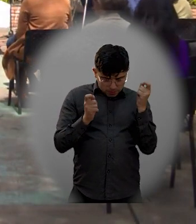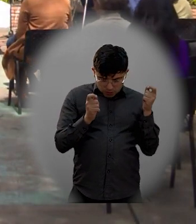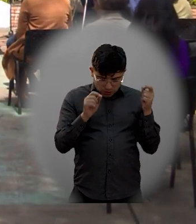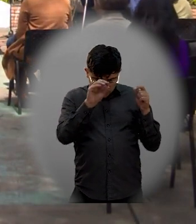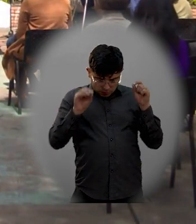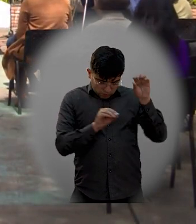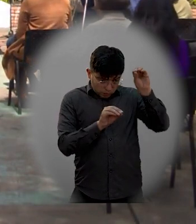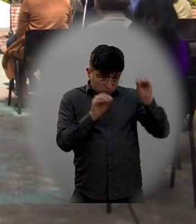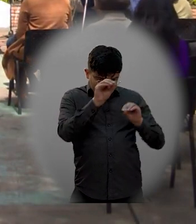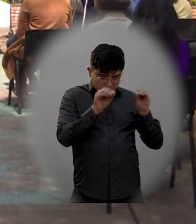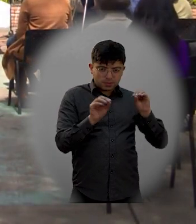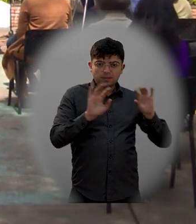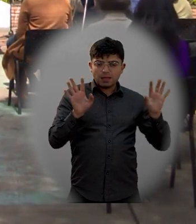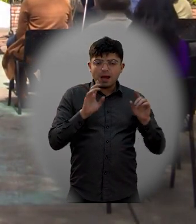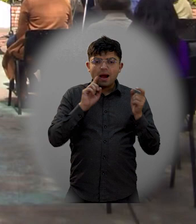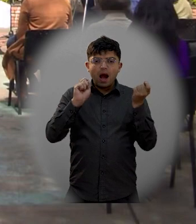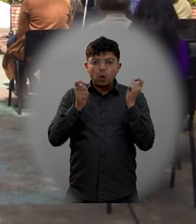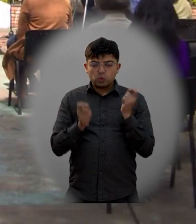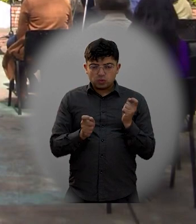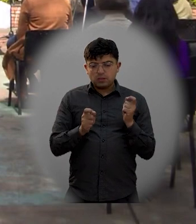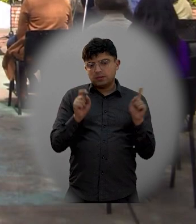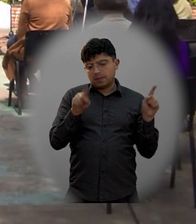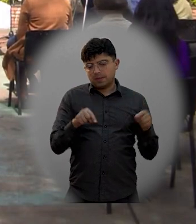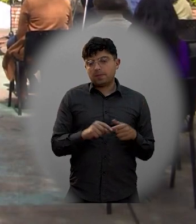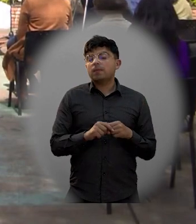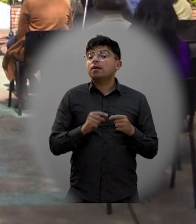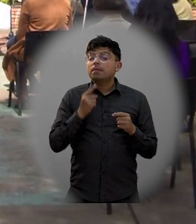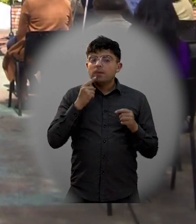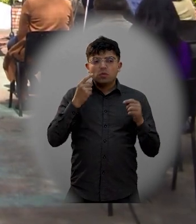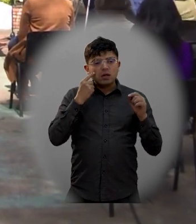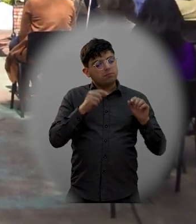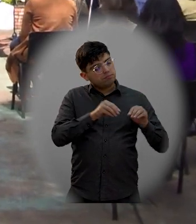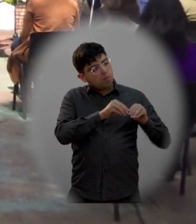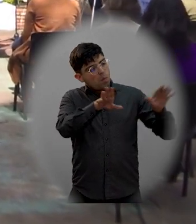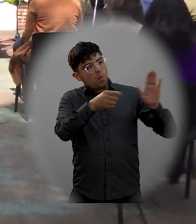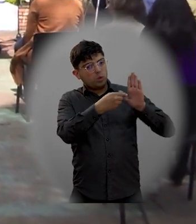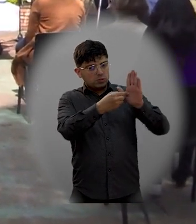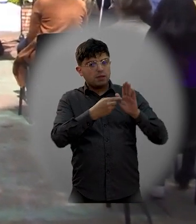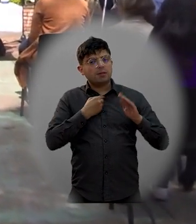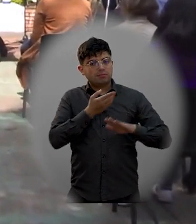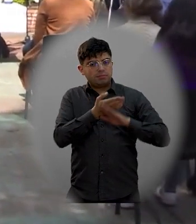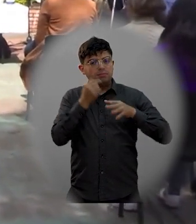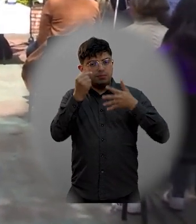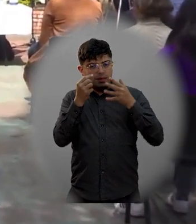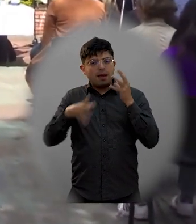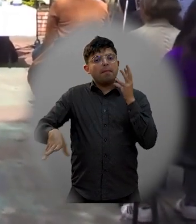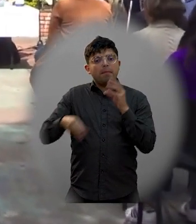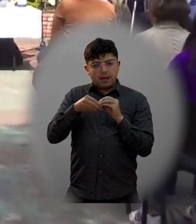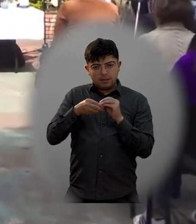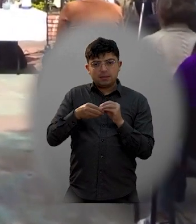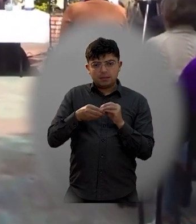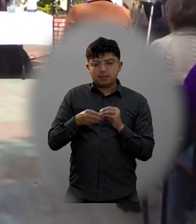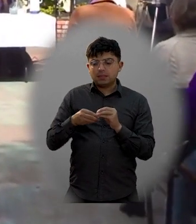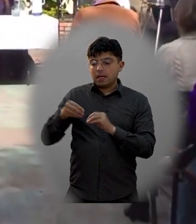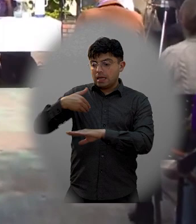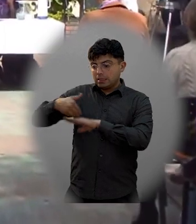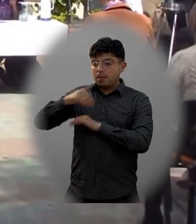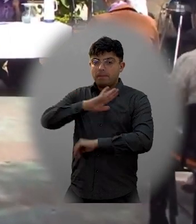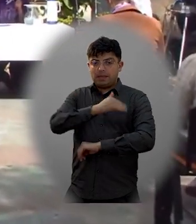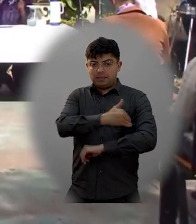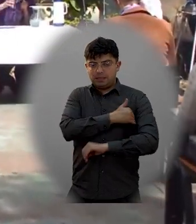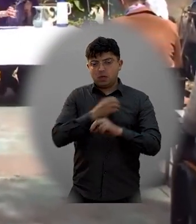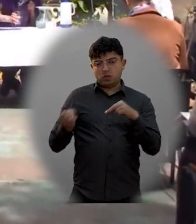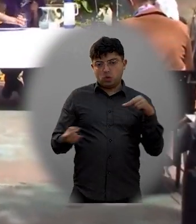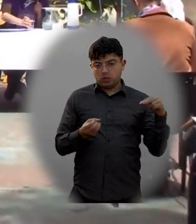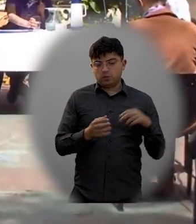ubicar justamente estos ajustes también a la luz de unos requerimientos adicionales que nos exige ahora el Ministerio